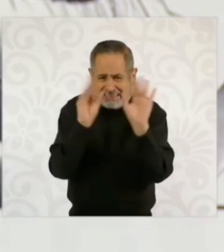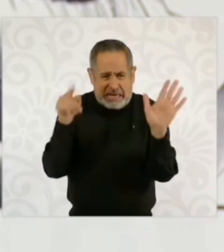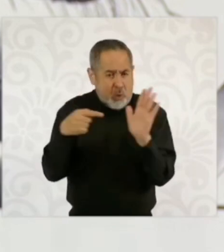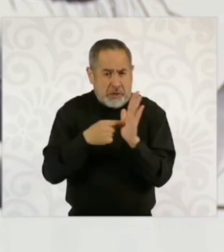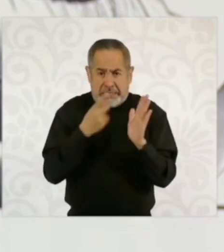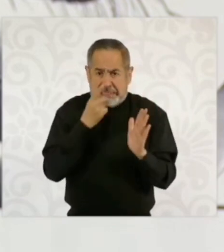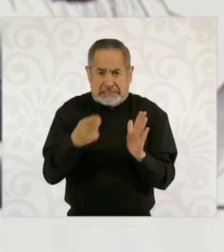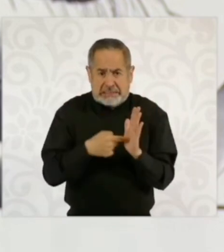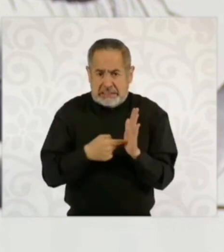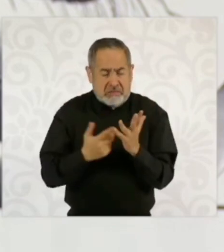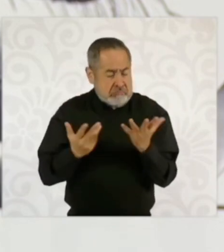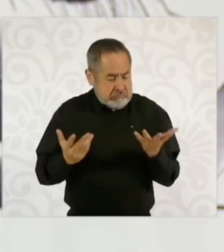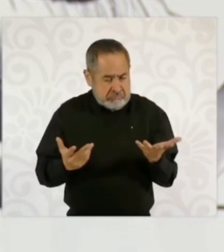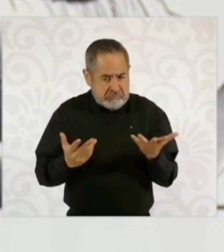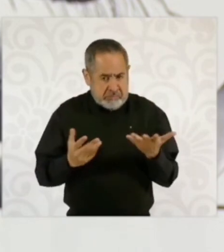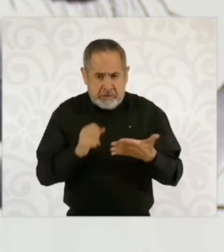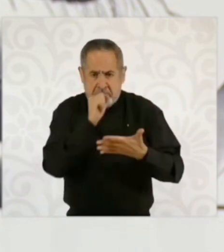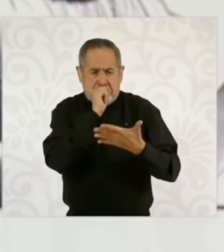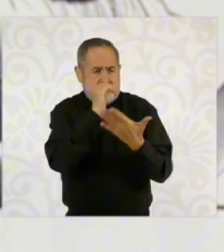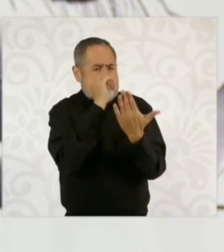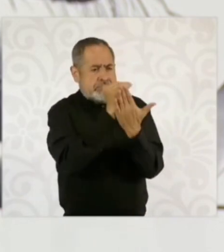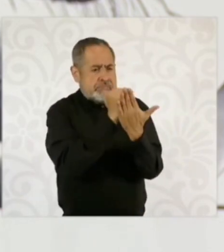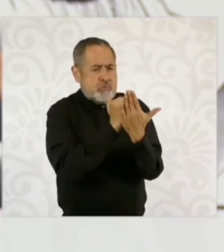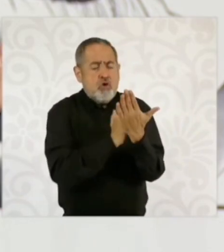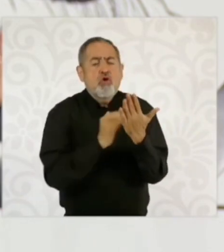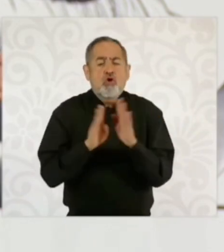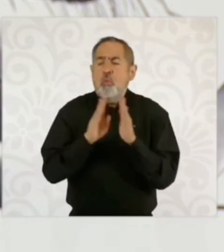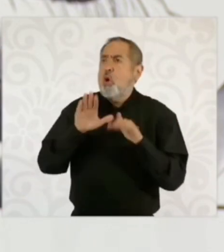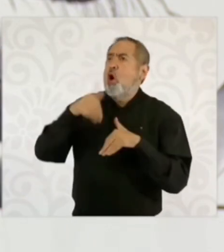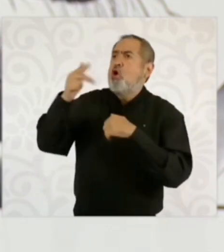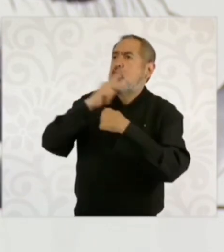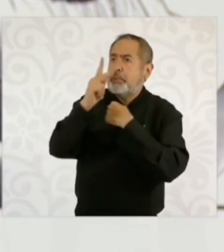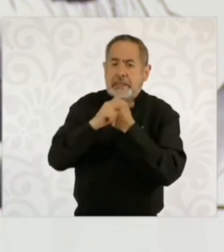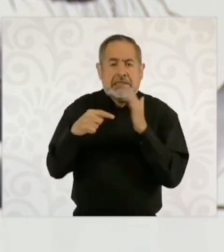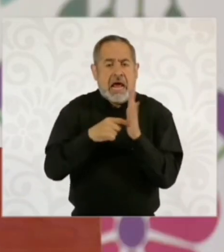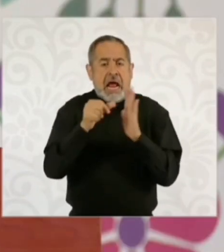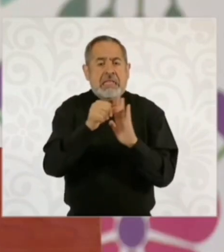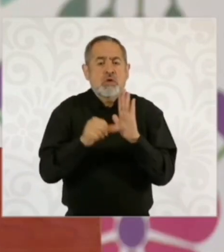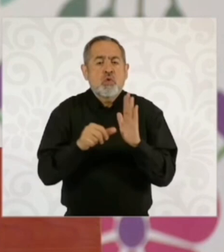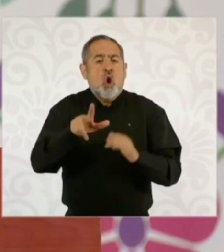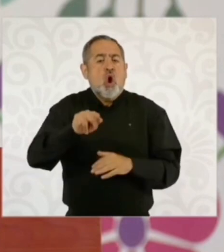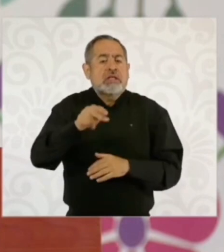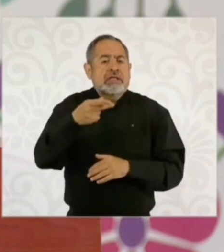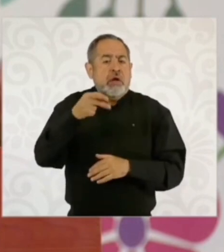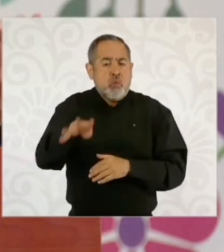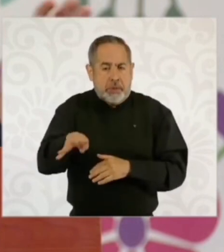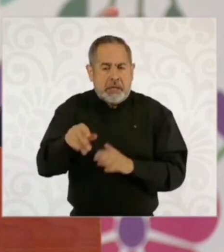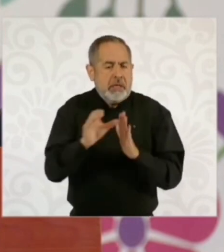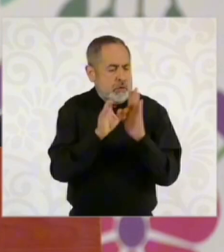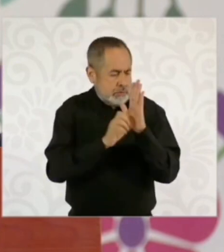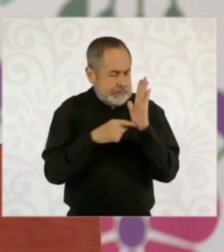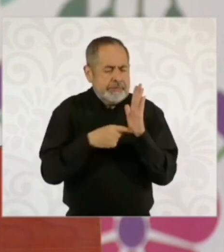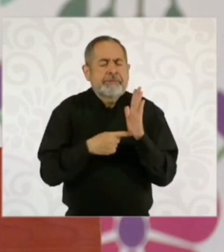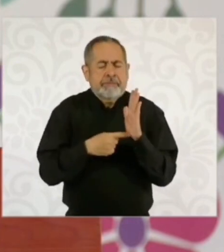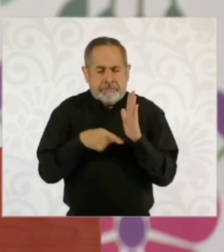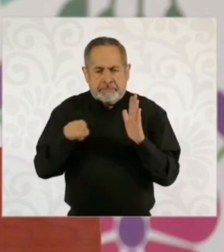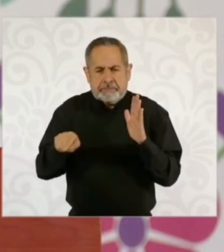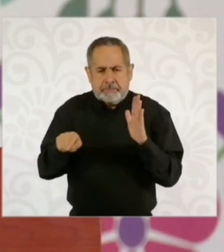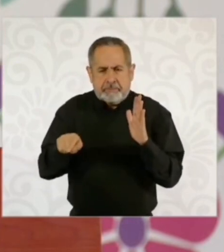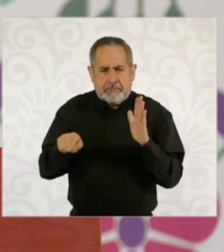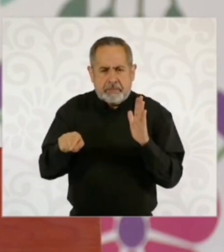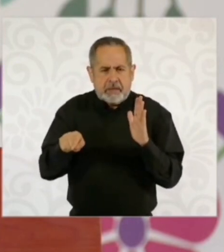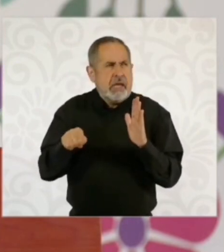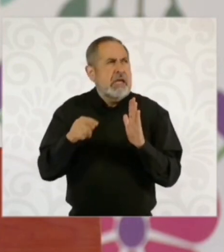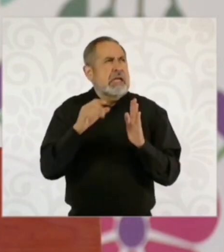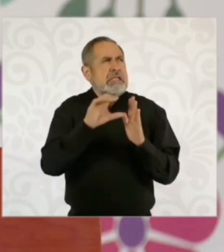nueva pues interrupción que ha tenido el pueblo del gobierno de Estados Unidos, Donald Trump, que ha interferido entre el conflicto que vive